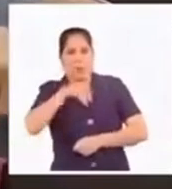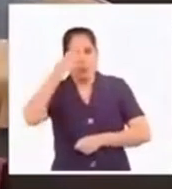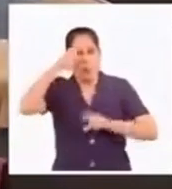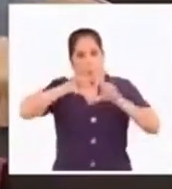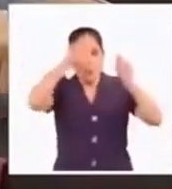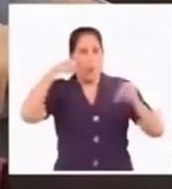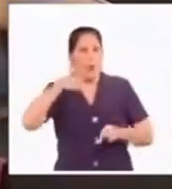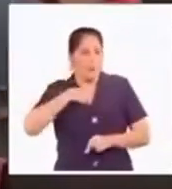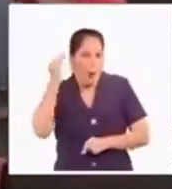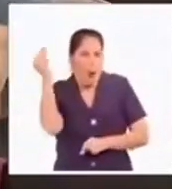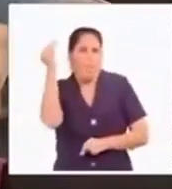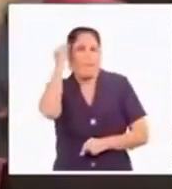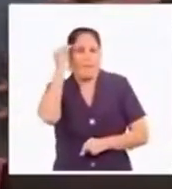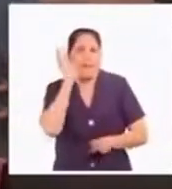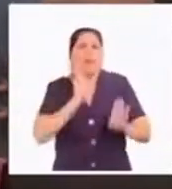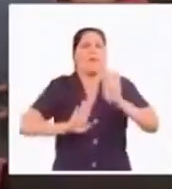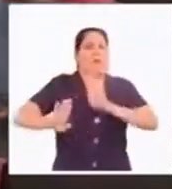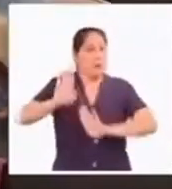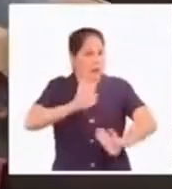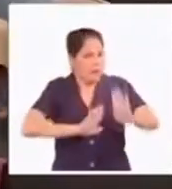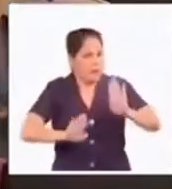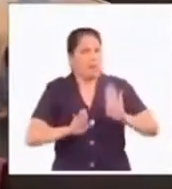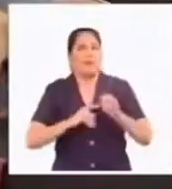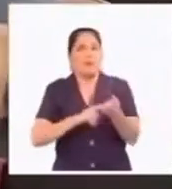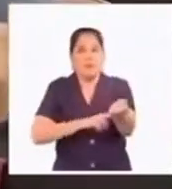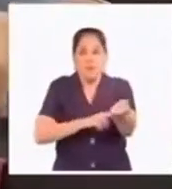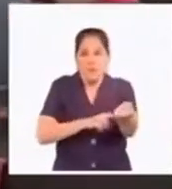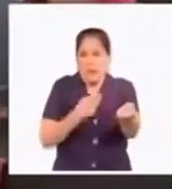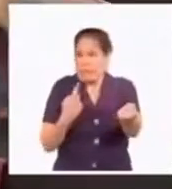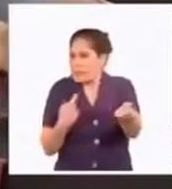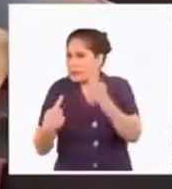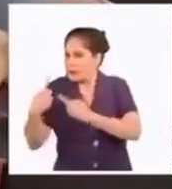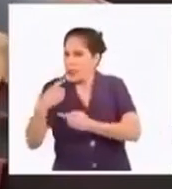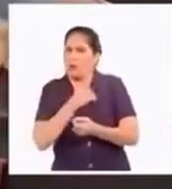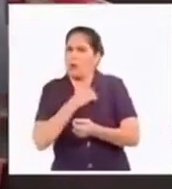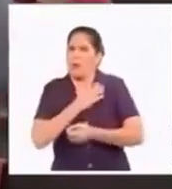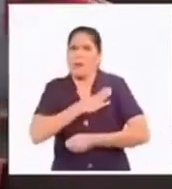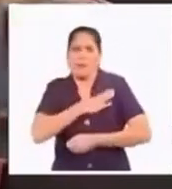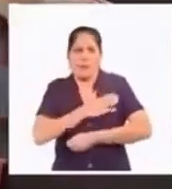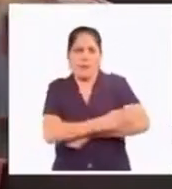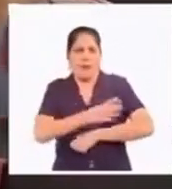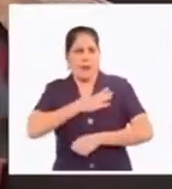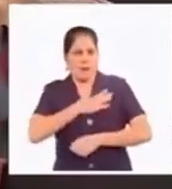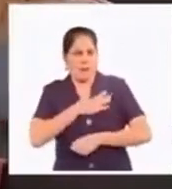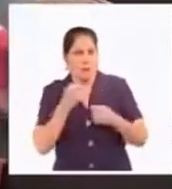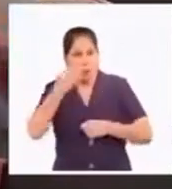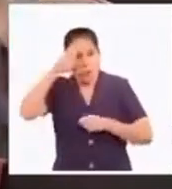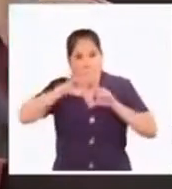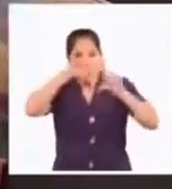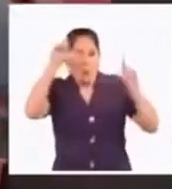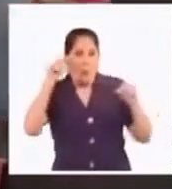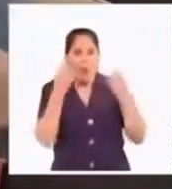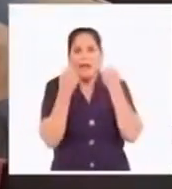he aprendido a defender con mi sangre, si es posible, a mi patria. Porque aquí en Cuba